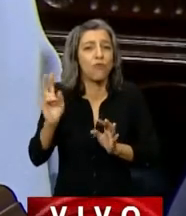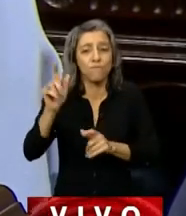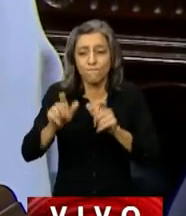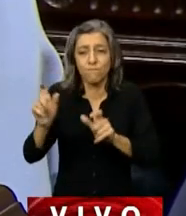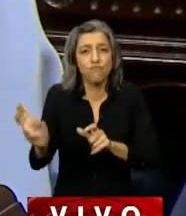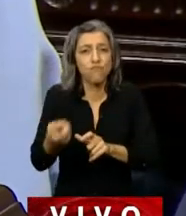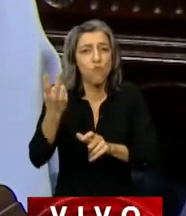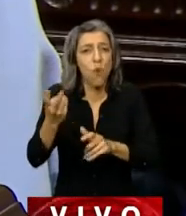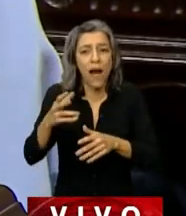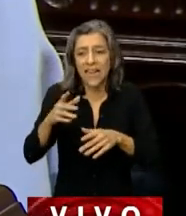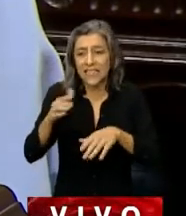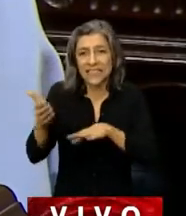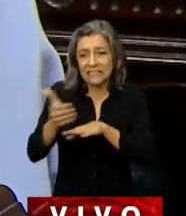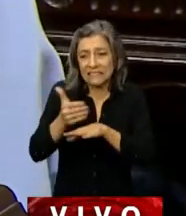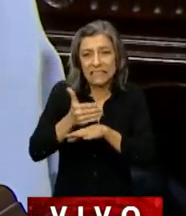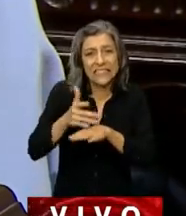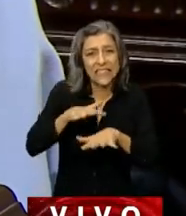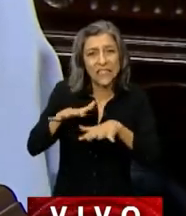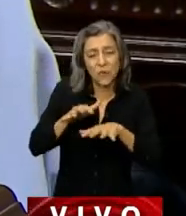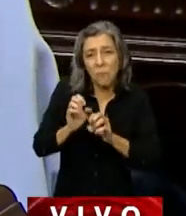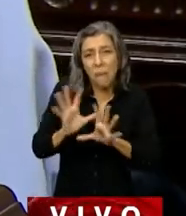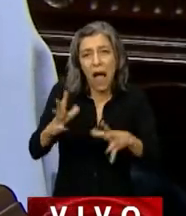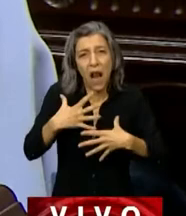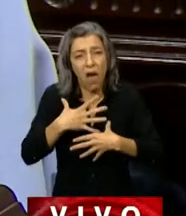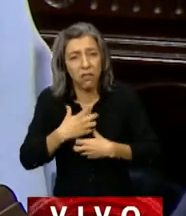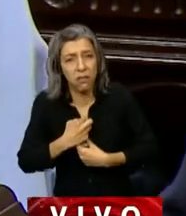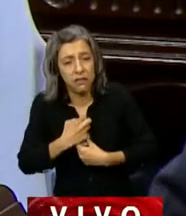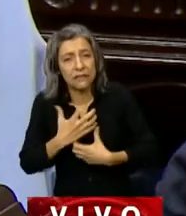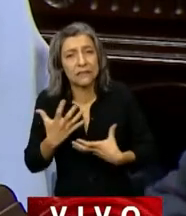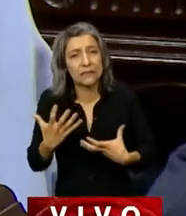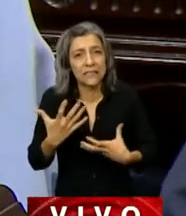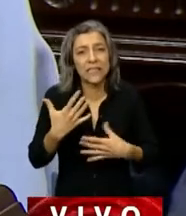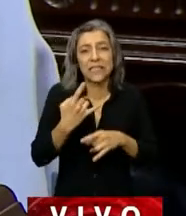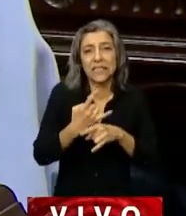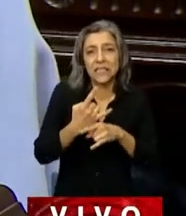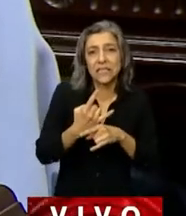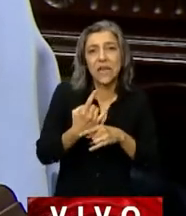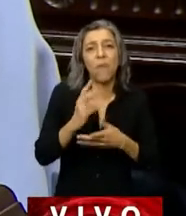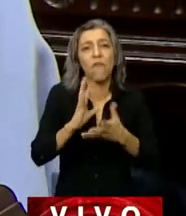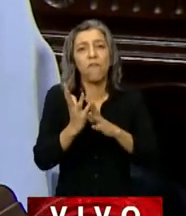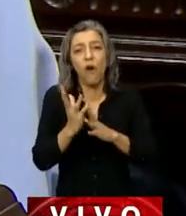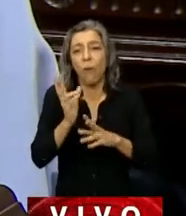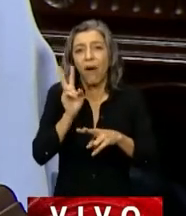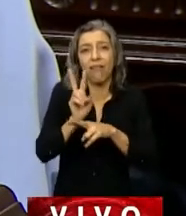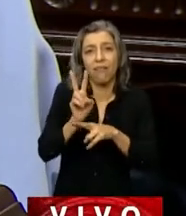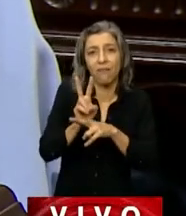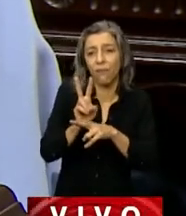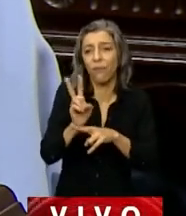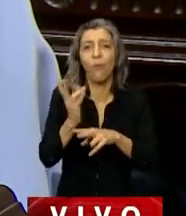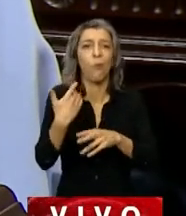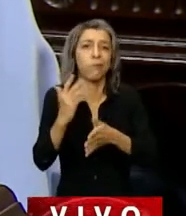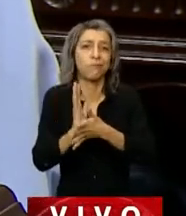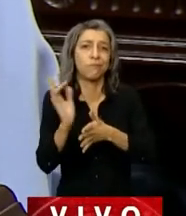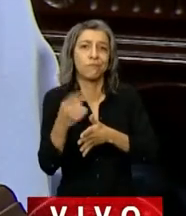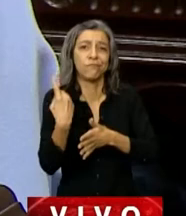Los cuidados paliativos piensan en las personas y no en las enfermedades. Y obviamente